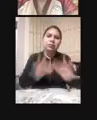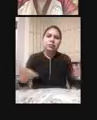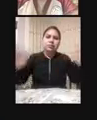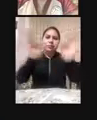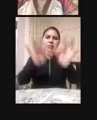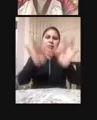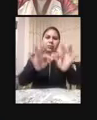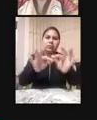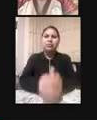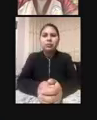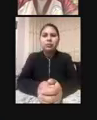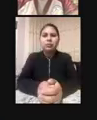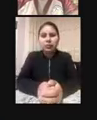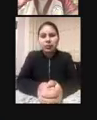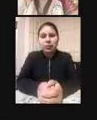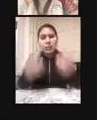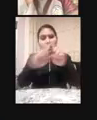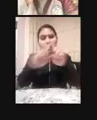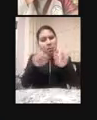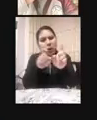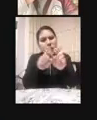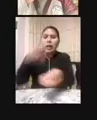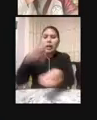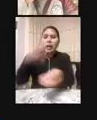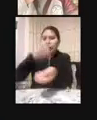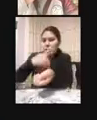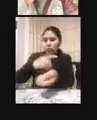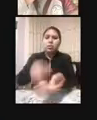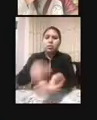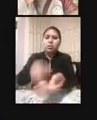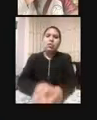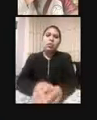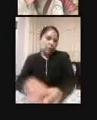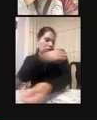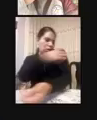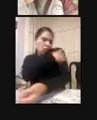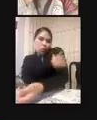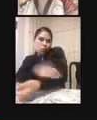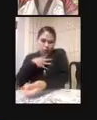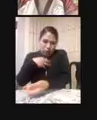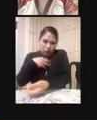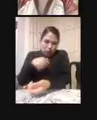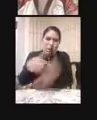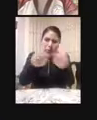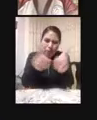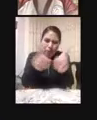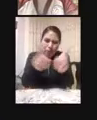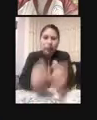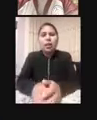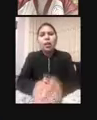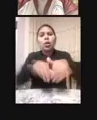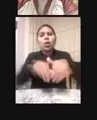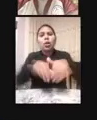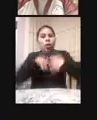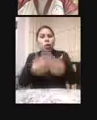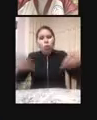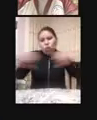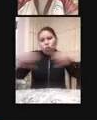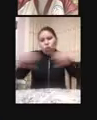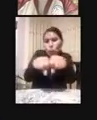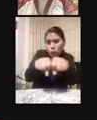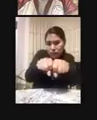el especialista en traumatología u ortopedia para saber si va a utilizar algún tipo de soporte